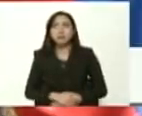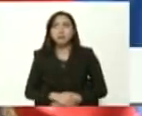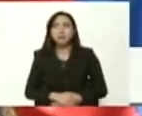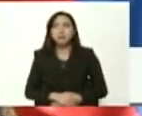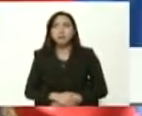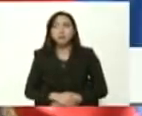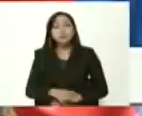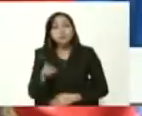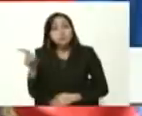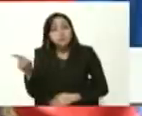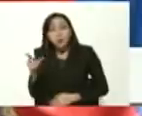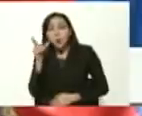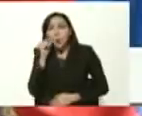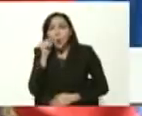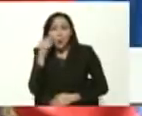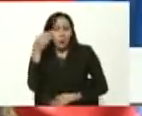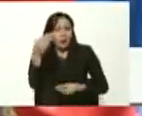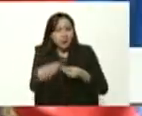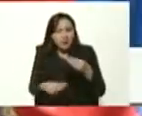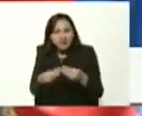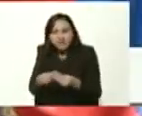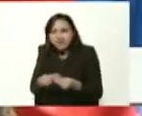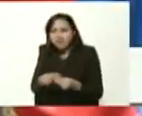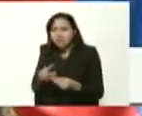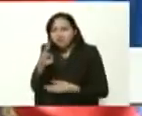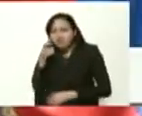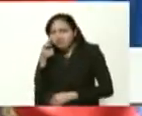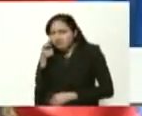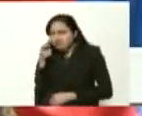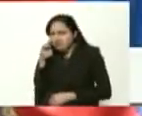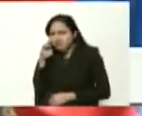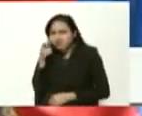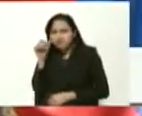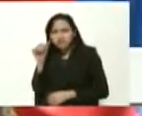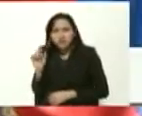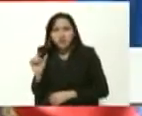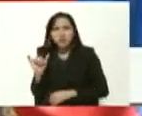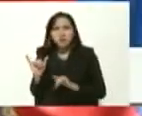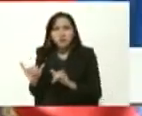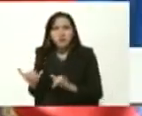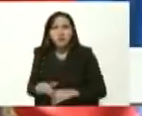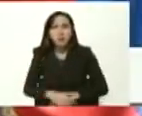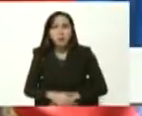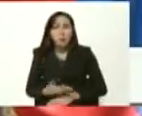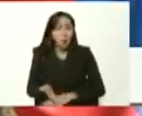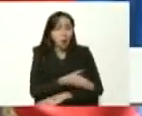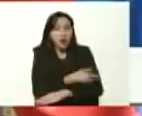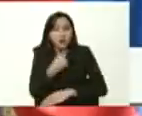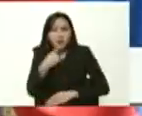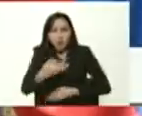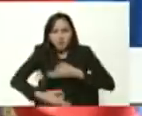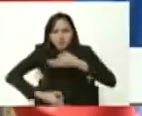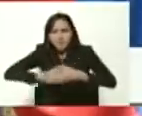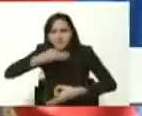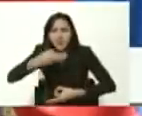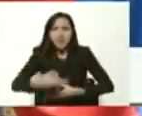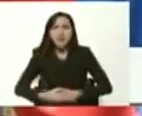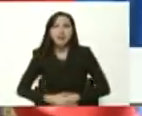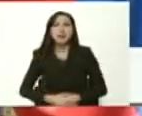Dicho funcionario estaba siendo investigado, repito, como ya lo dije en la introducción, desde hace